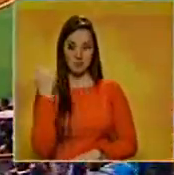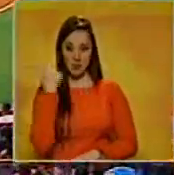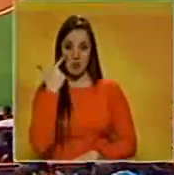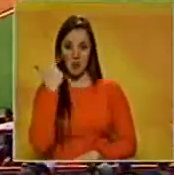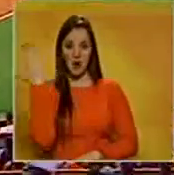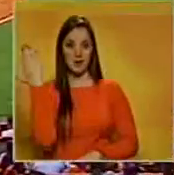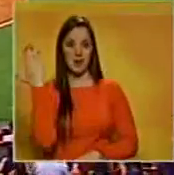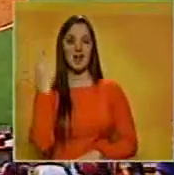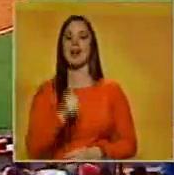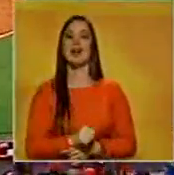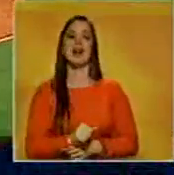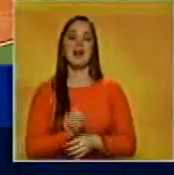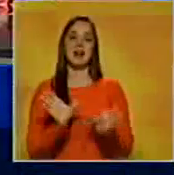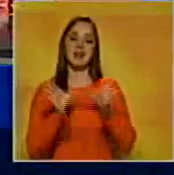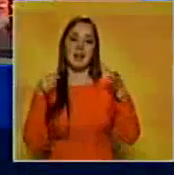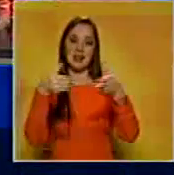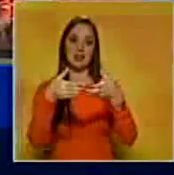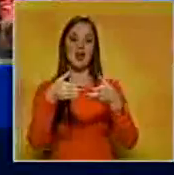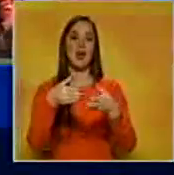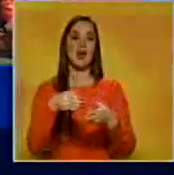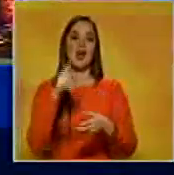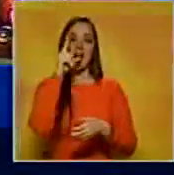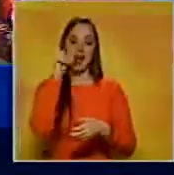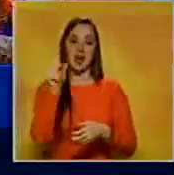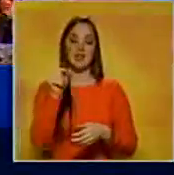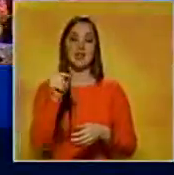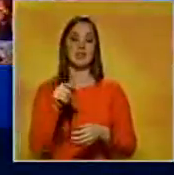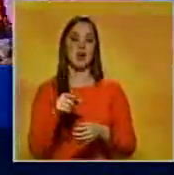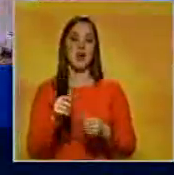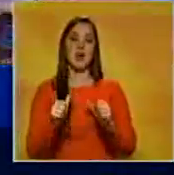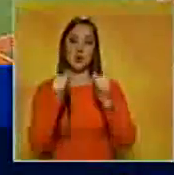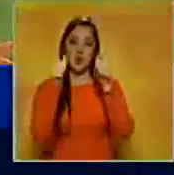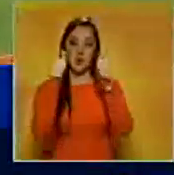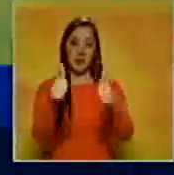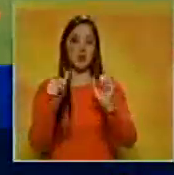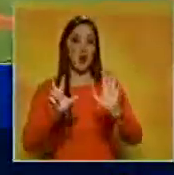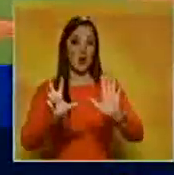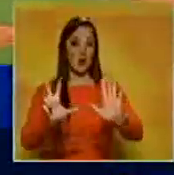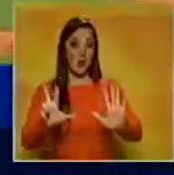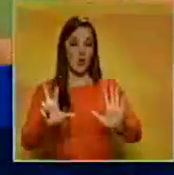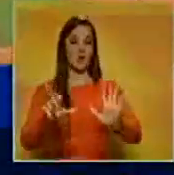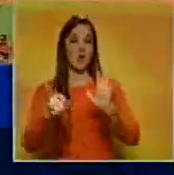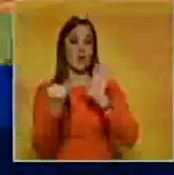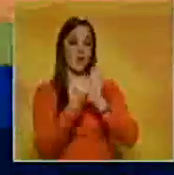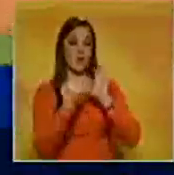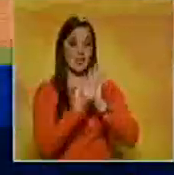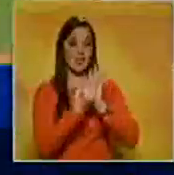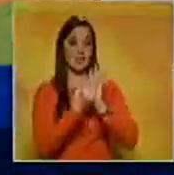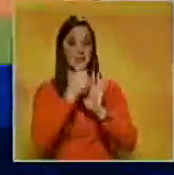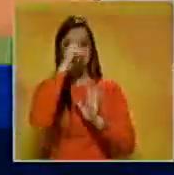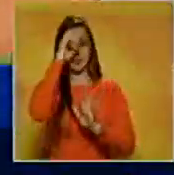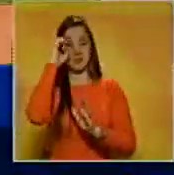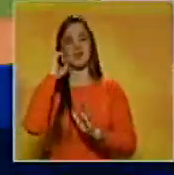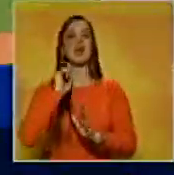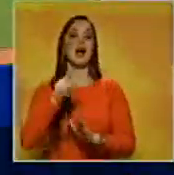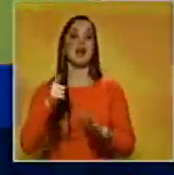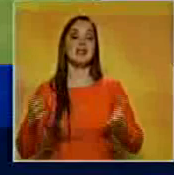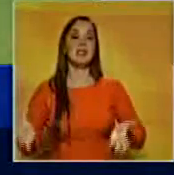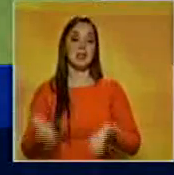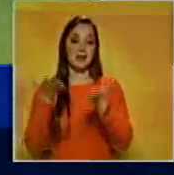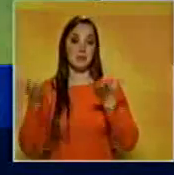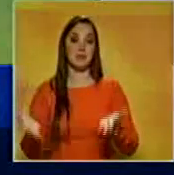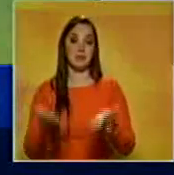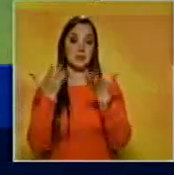estadio Antonio Herrera Gutiérrez, donde Cardenales abrió la pizarra en el octavo inning con un elevado sacrificio de Jesús Solórzano, que impulsó a